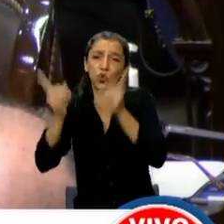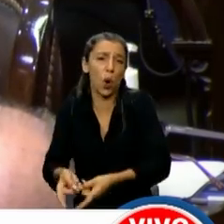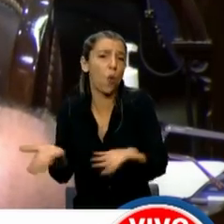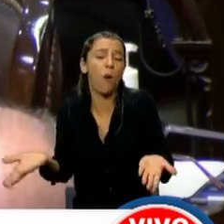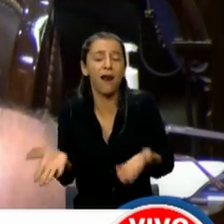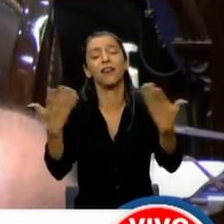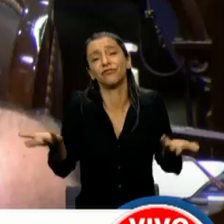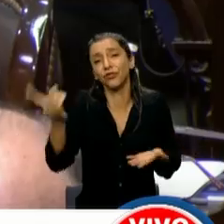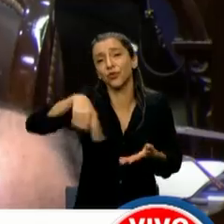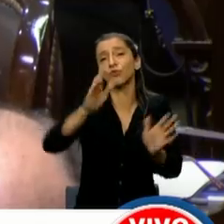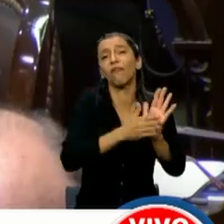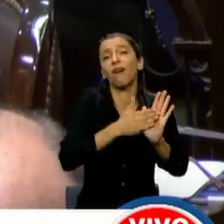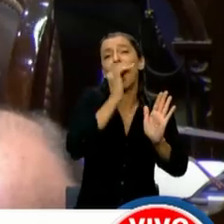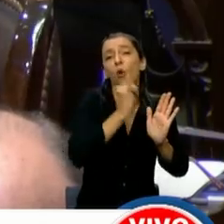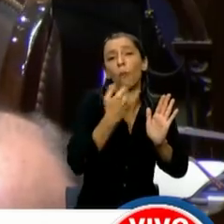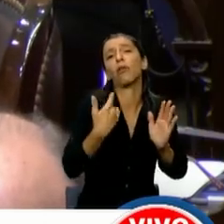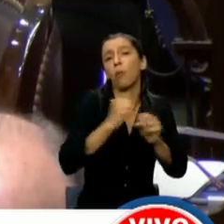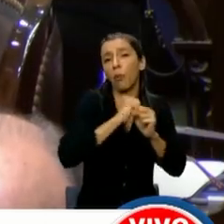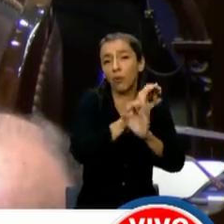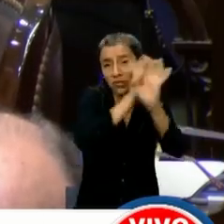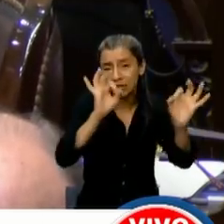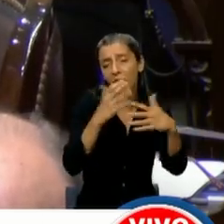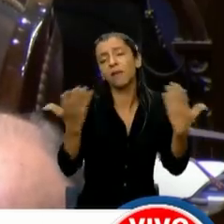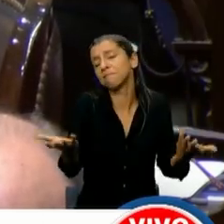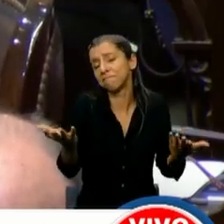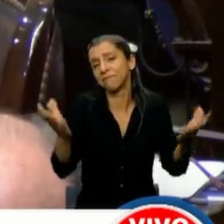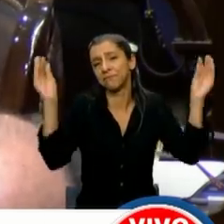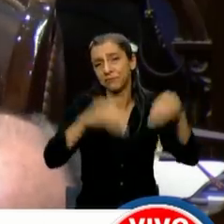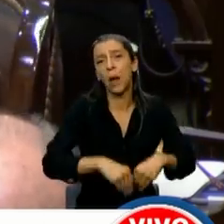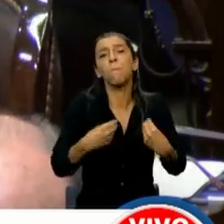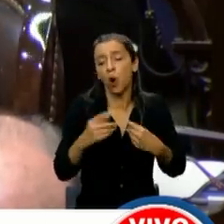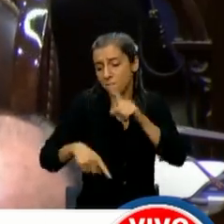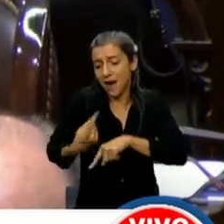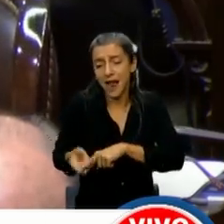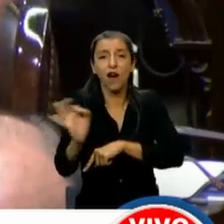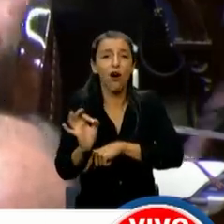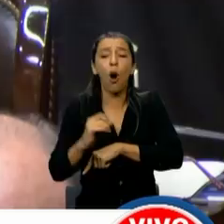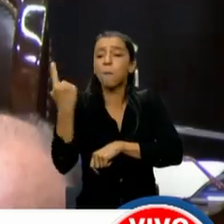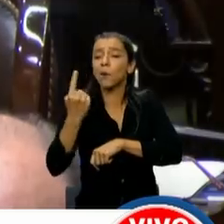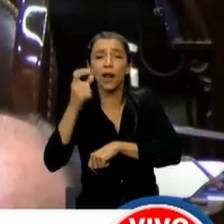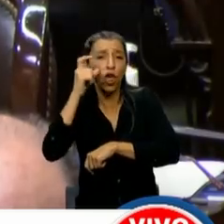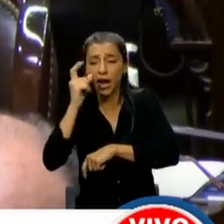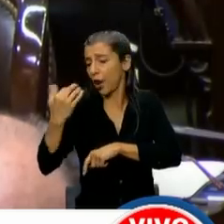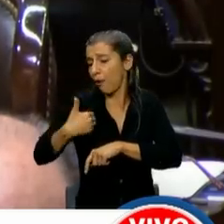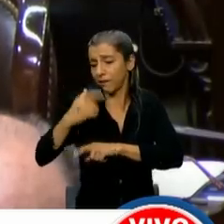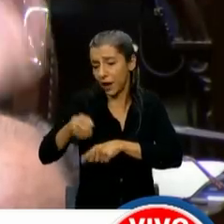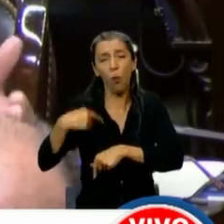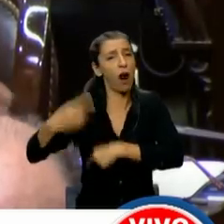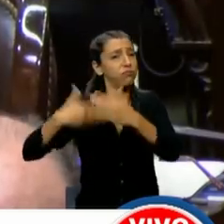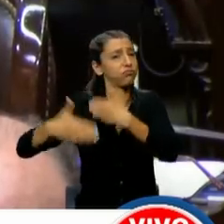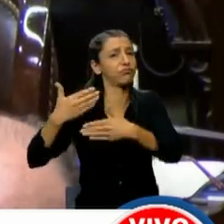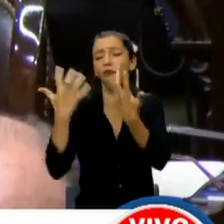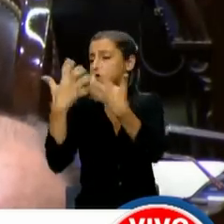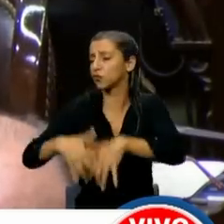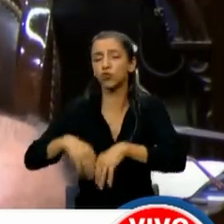van a aprobar este presupuesto porque porque mañana o el primero de enero va a seguir funcionando y va a seguir funcionando